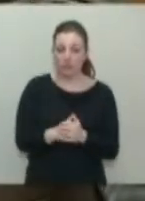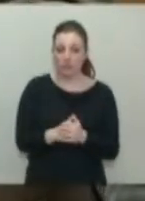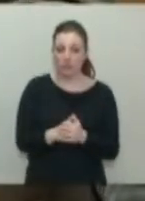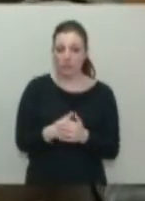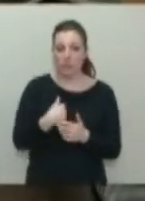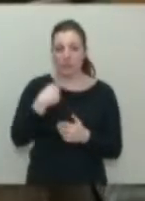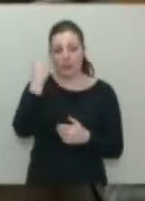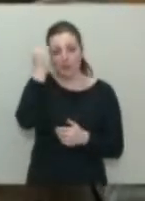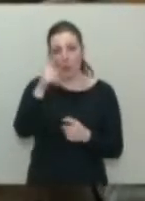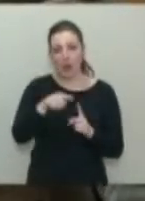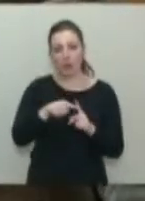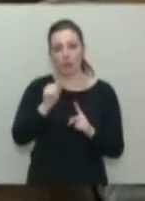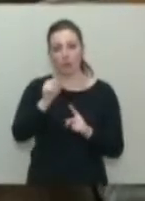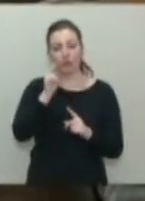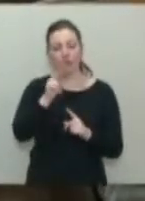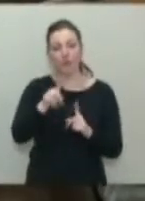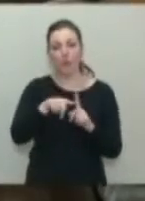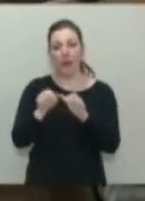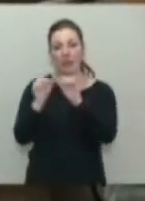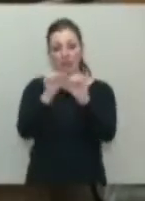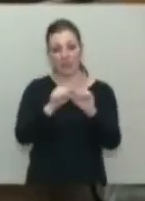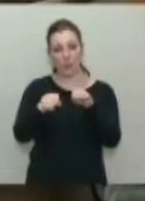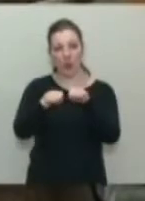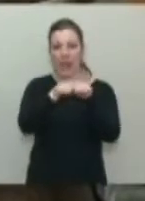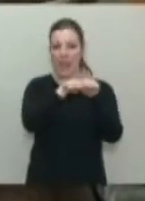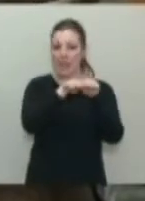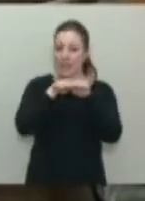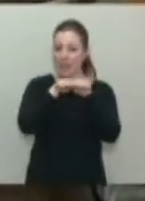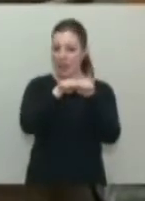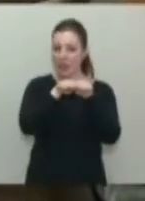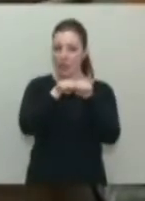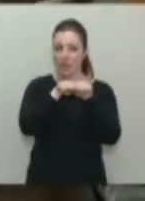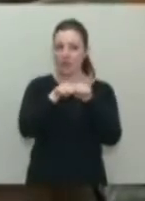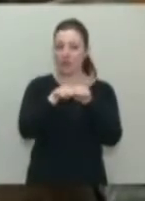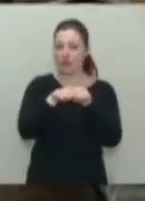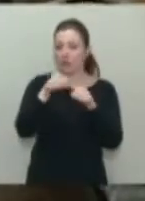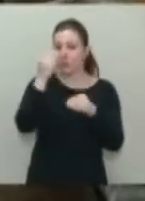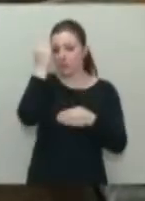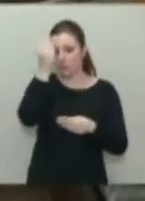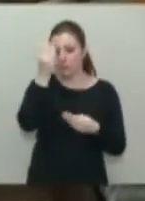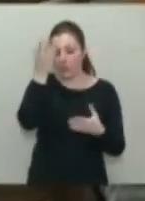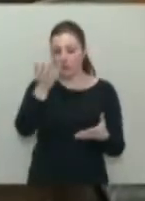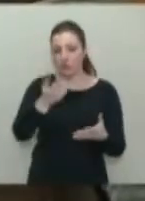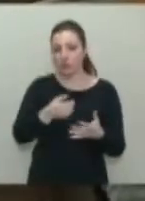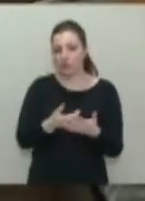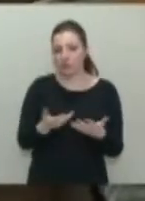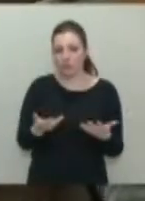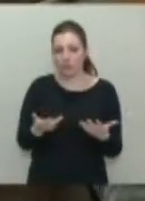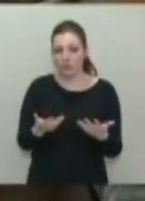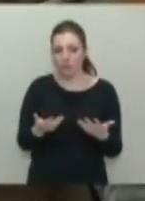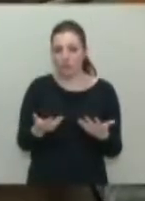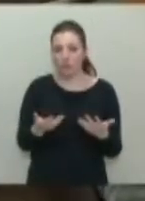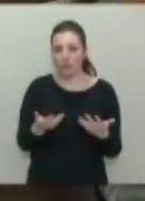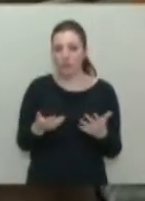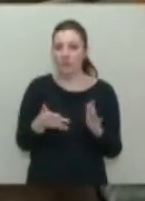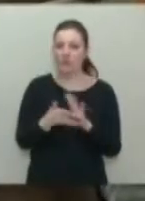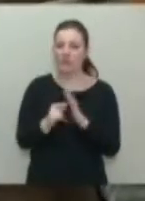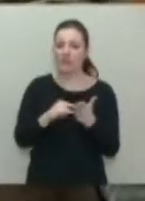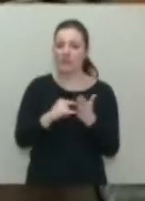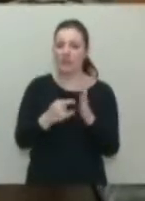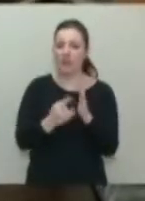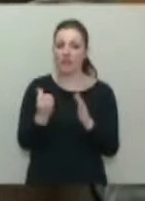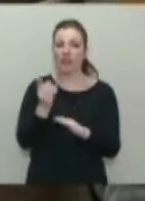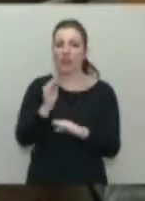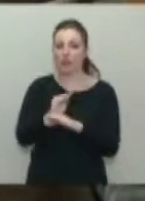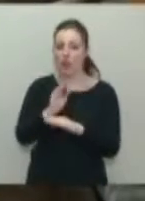una óptica de defensa del principio de equidad y del principio de igualdad, seguramente que en fin, resultaría un sistema de financiación